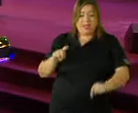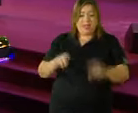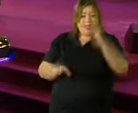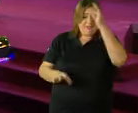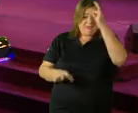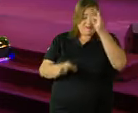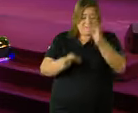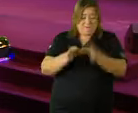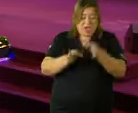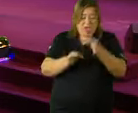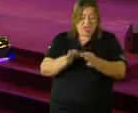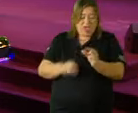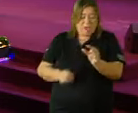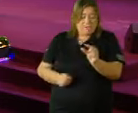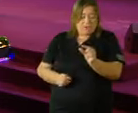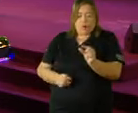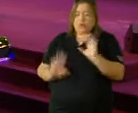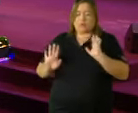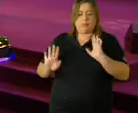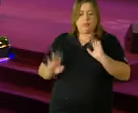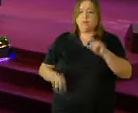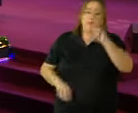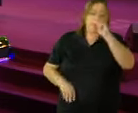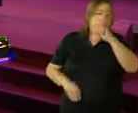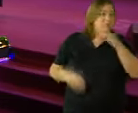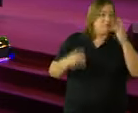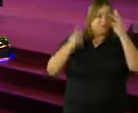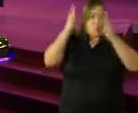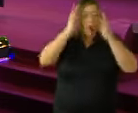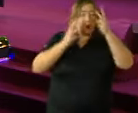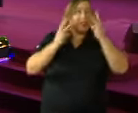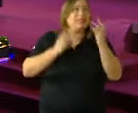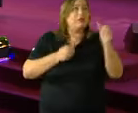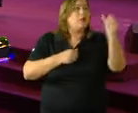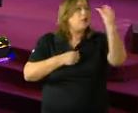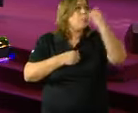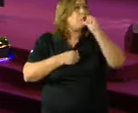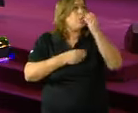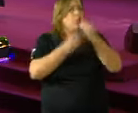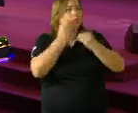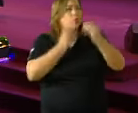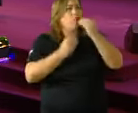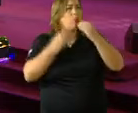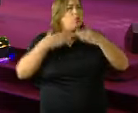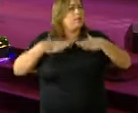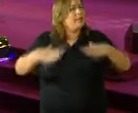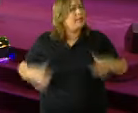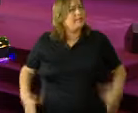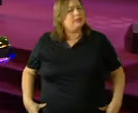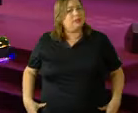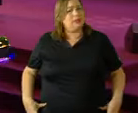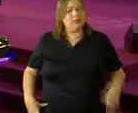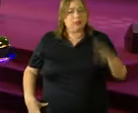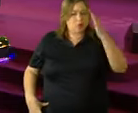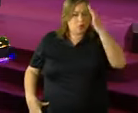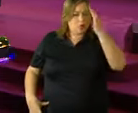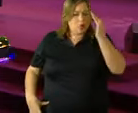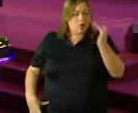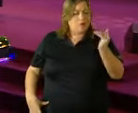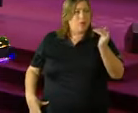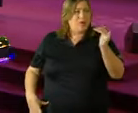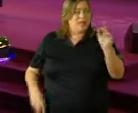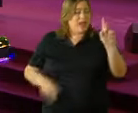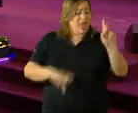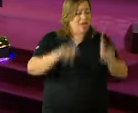No os afanéis, pues, diciendo, ¿qué comeremos, o qué beberemos, o qué vestiremos? Porque los gentiles